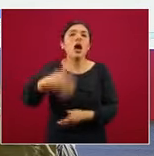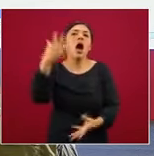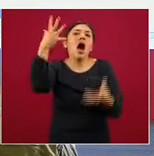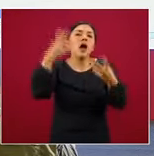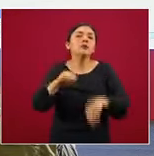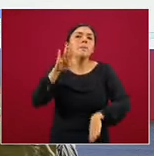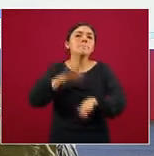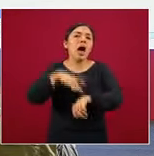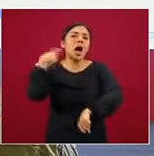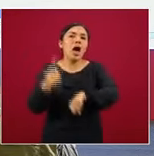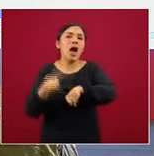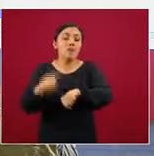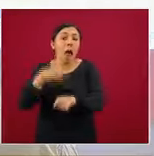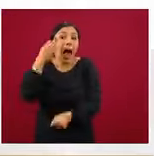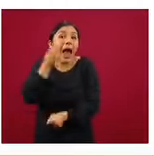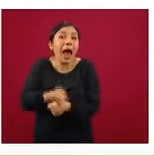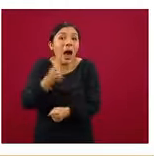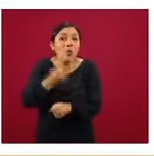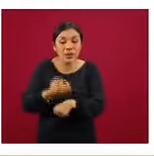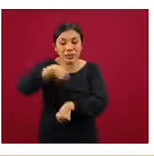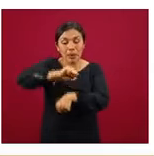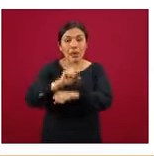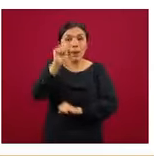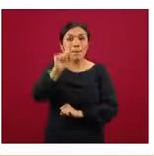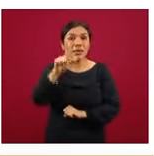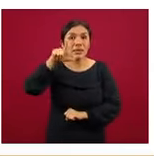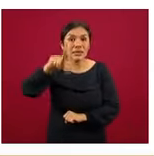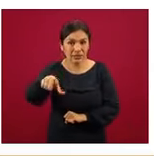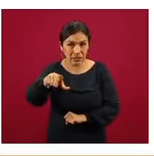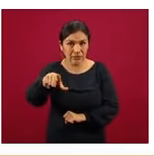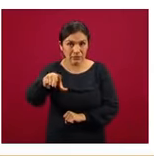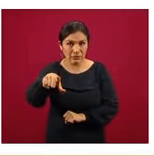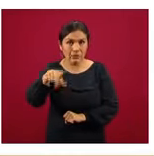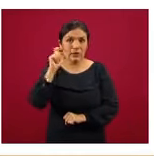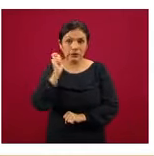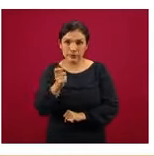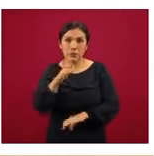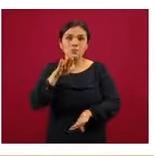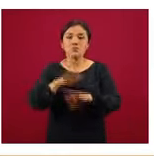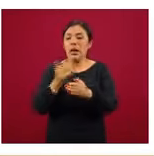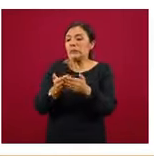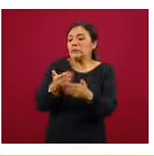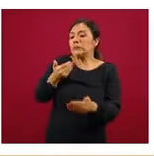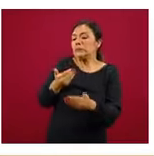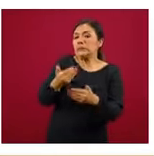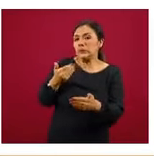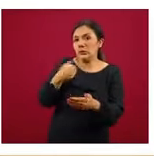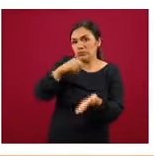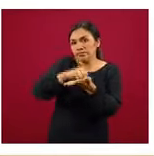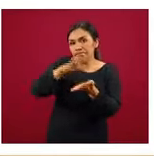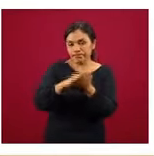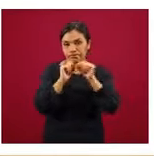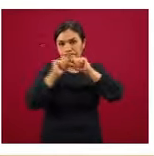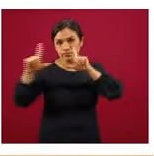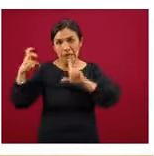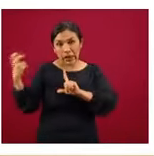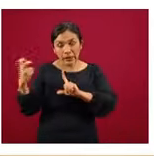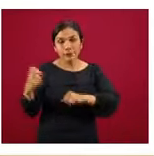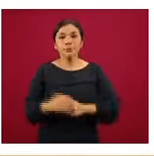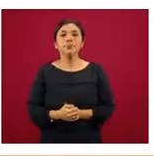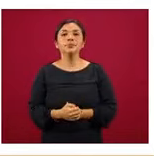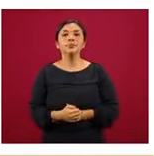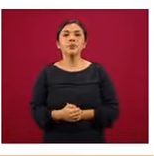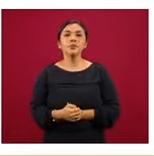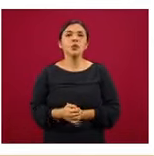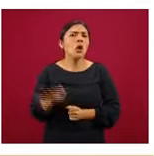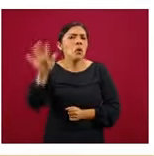carga de enfermedad en este momento, en la semana 27, que es la más recientemente representada ahí,